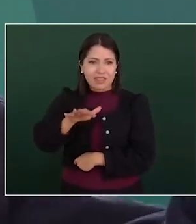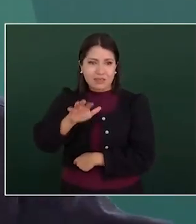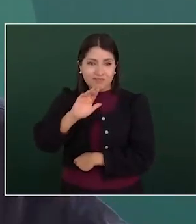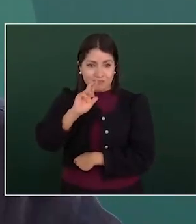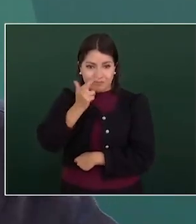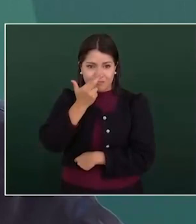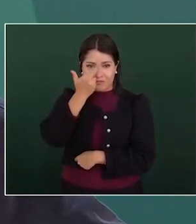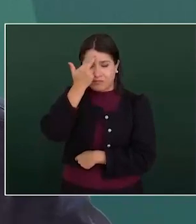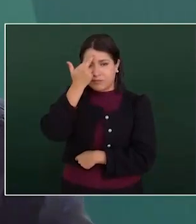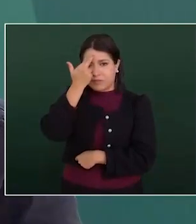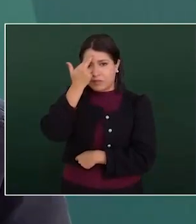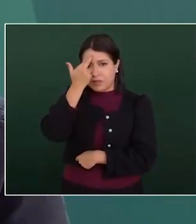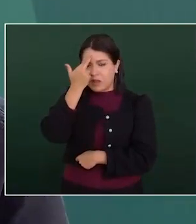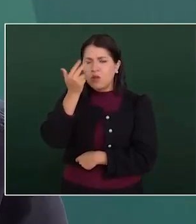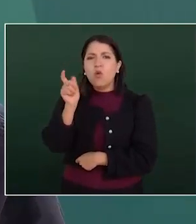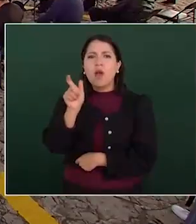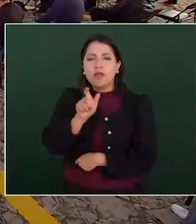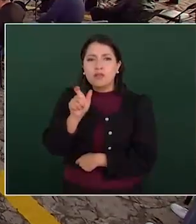Cuando